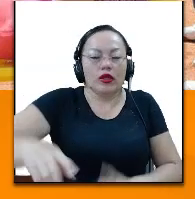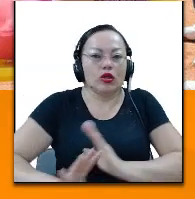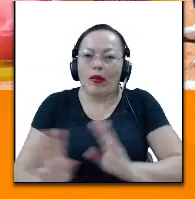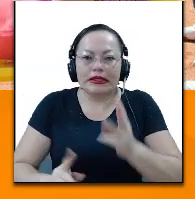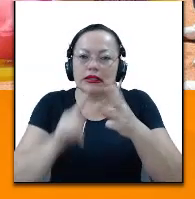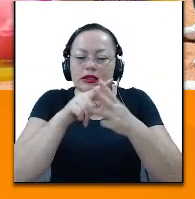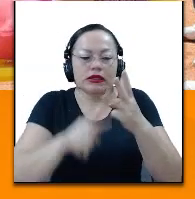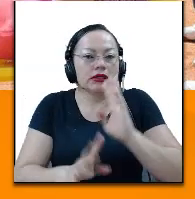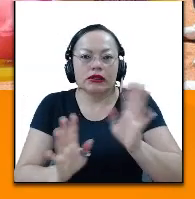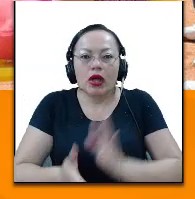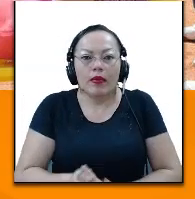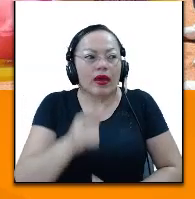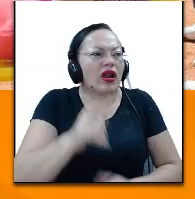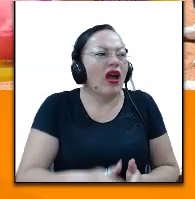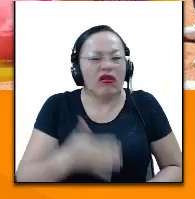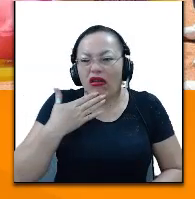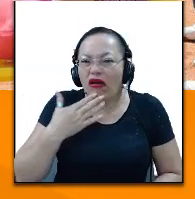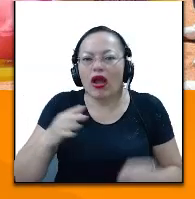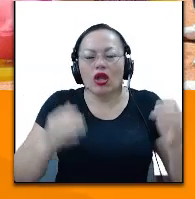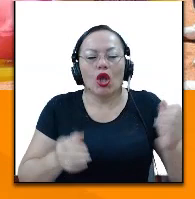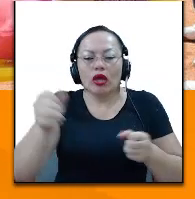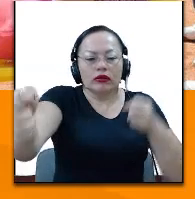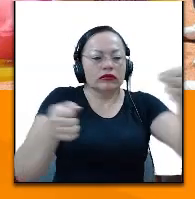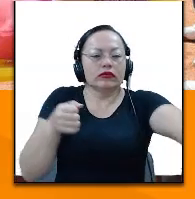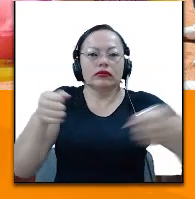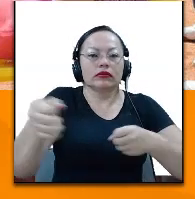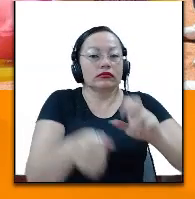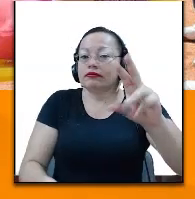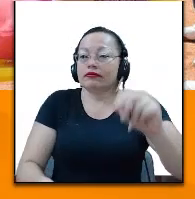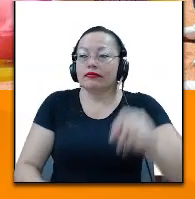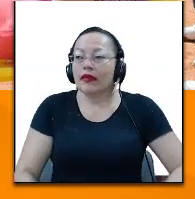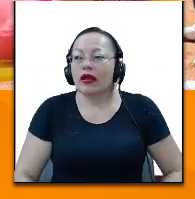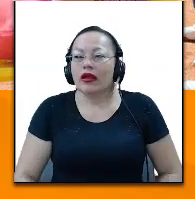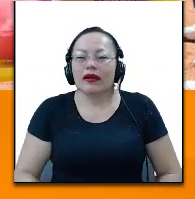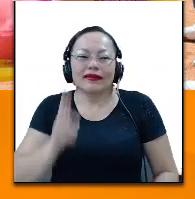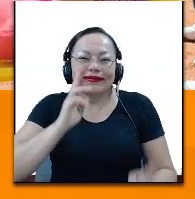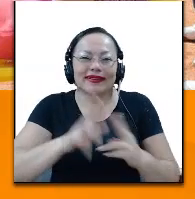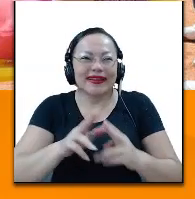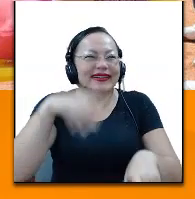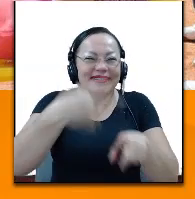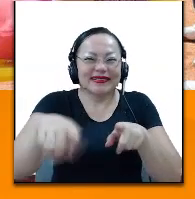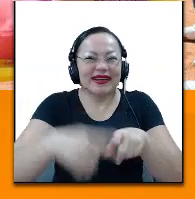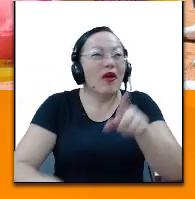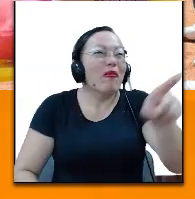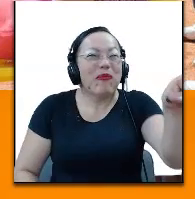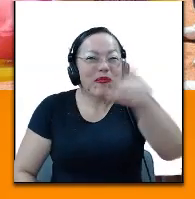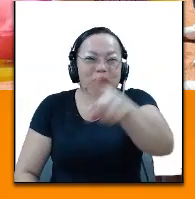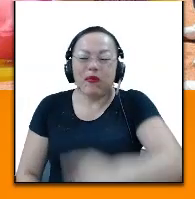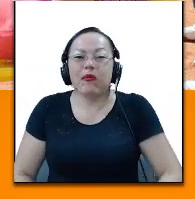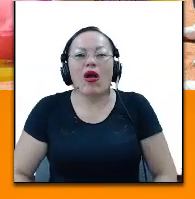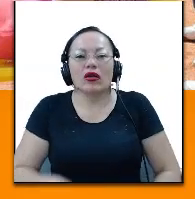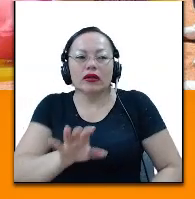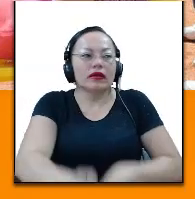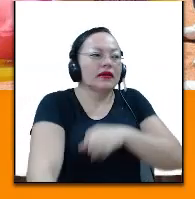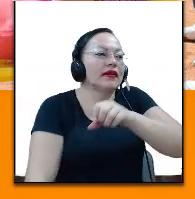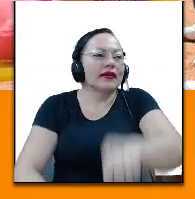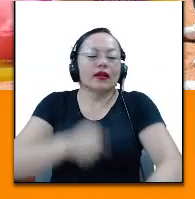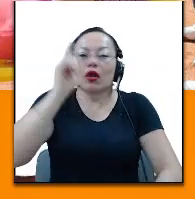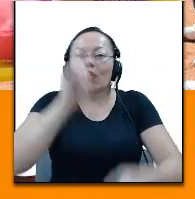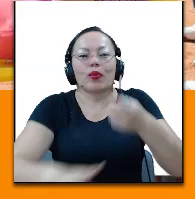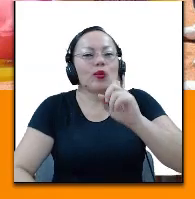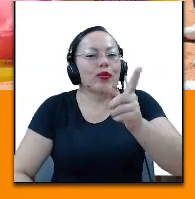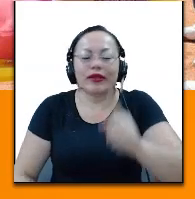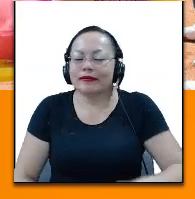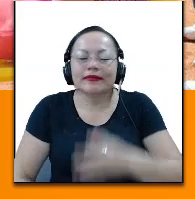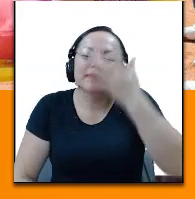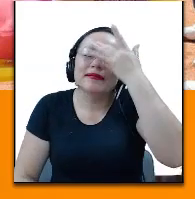utilizar ninguno de los elementos del parque. Montarse en los gimnasios que hay en diferentes puntos de la ciudad, no se puede hacer. ¿Por qué?